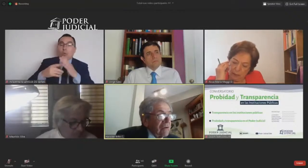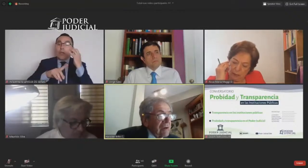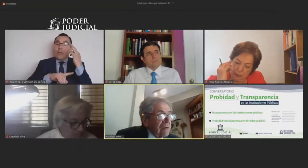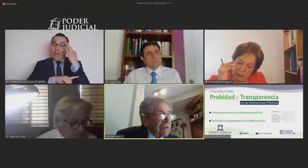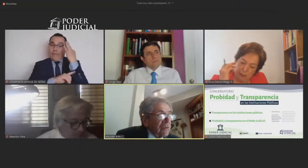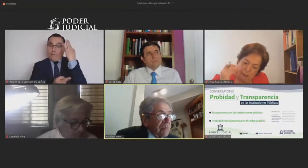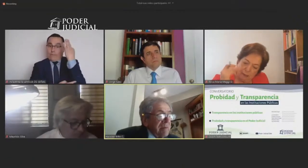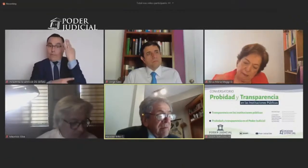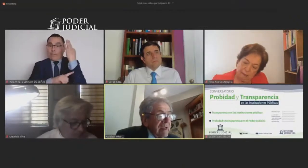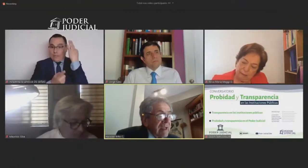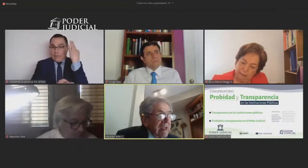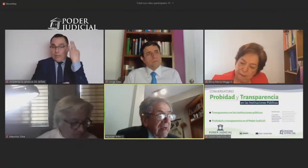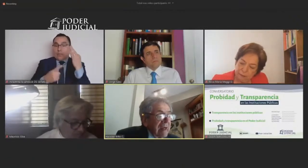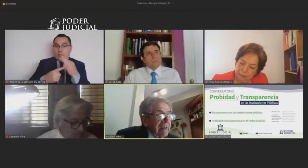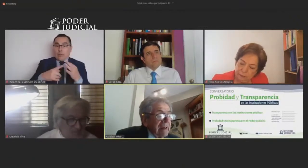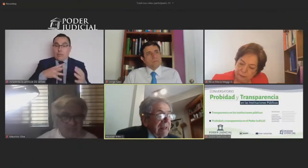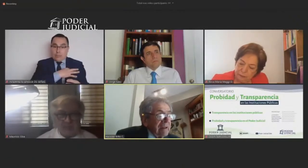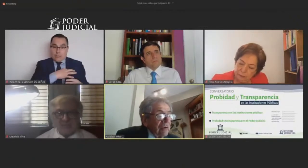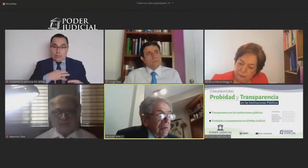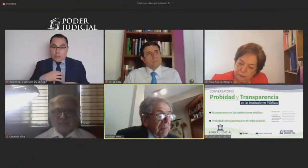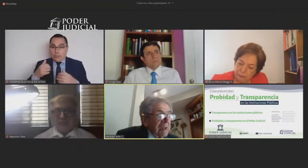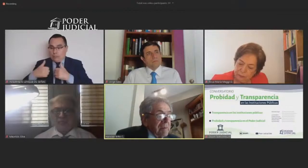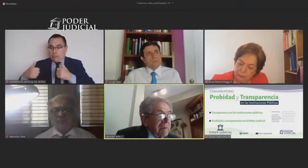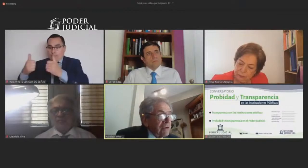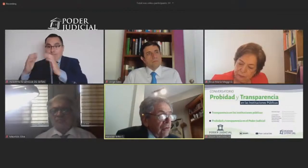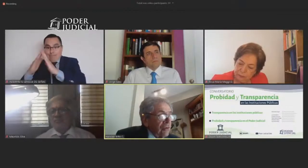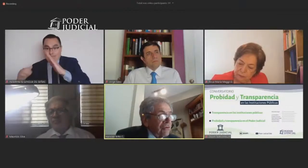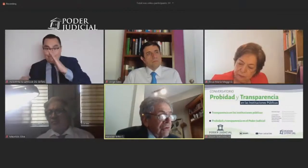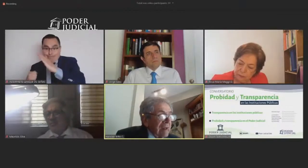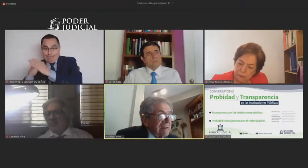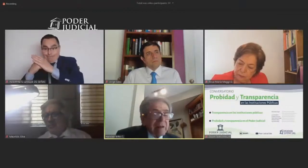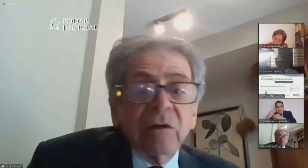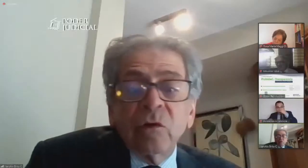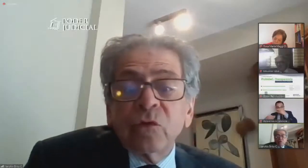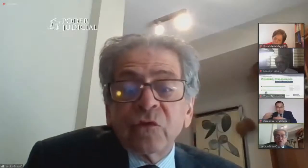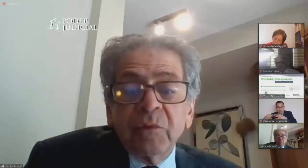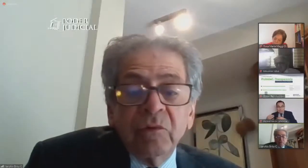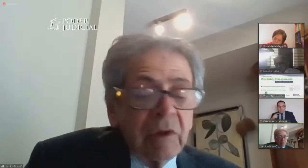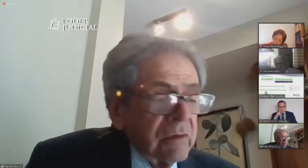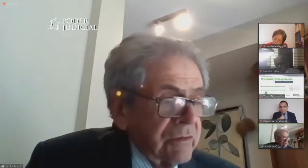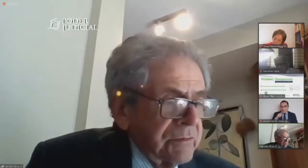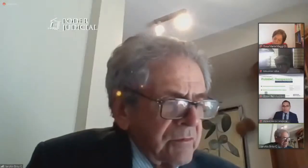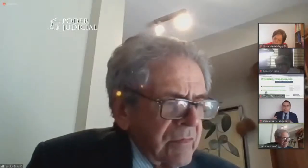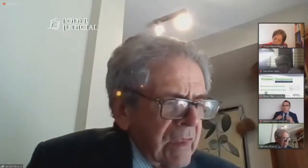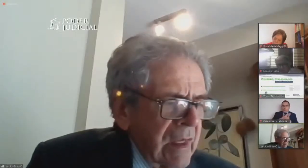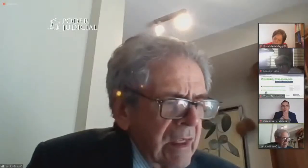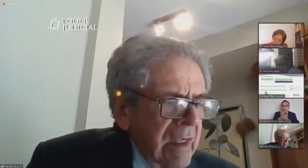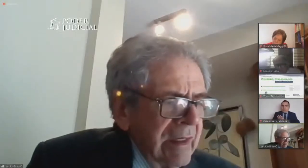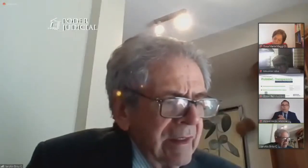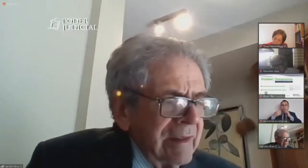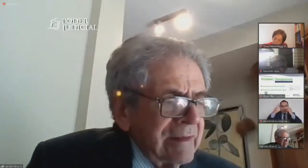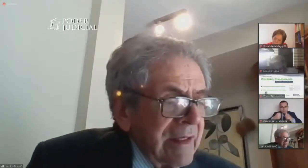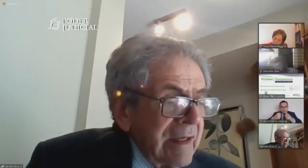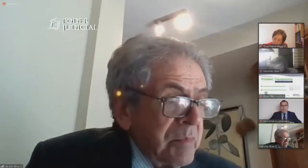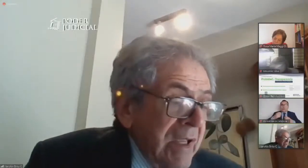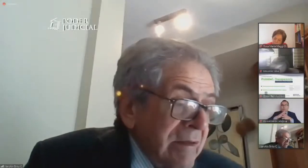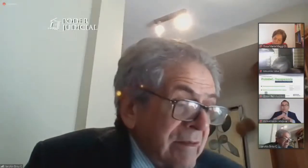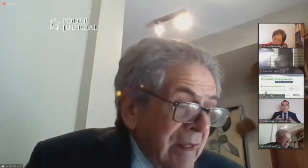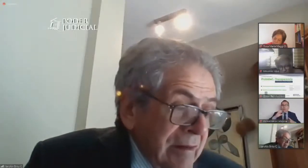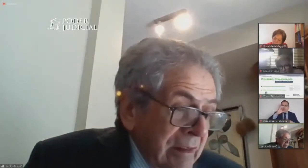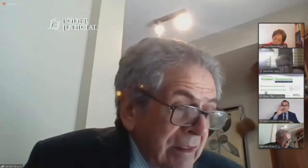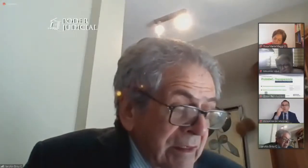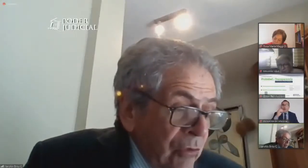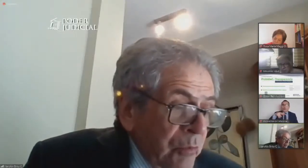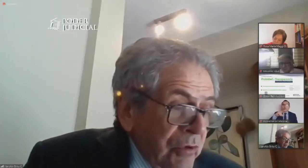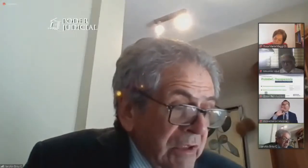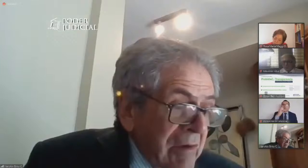y ministros de la Corte Suprema, agregando que para todos se realizarán concursos públicos. Se